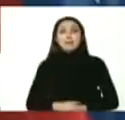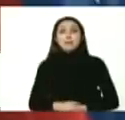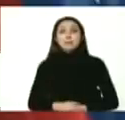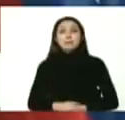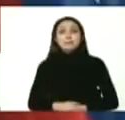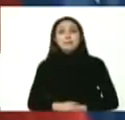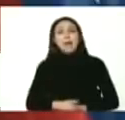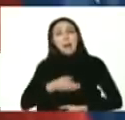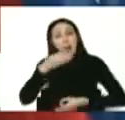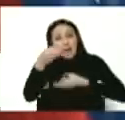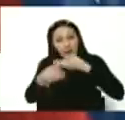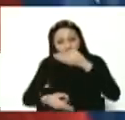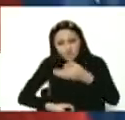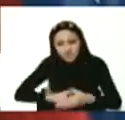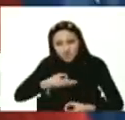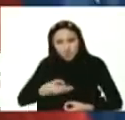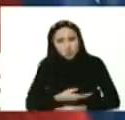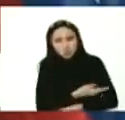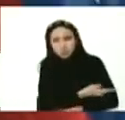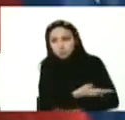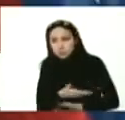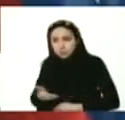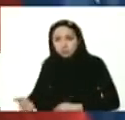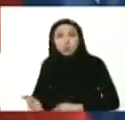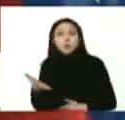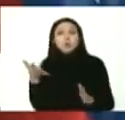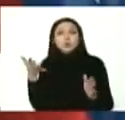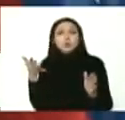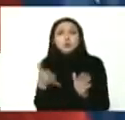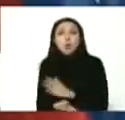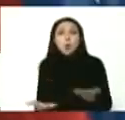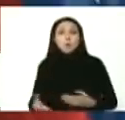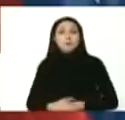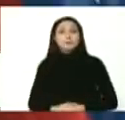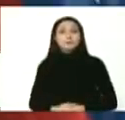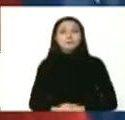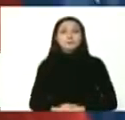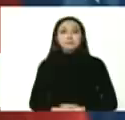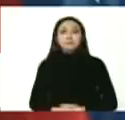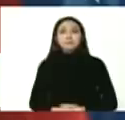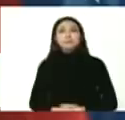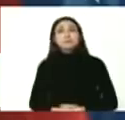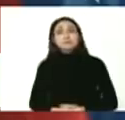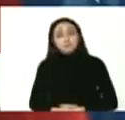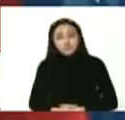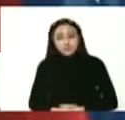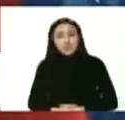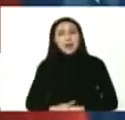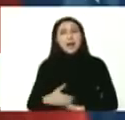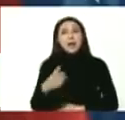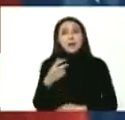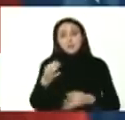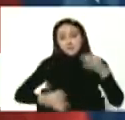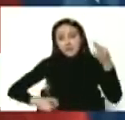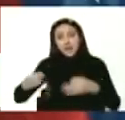debida explicación de todo lo que nuestros fiscales,